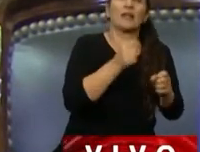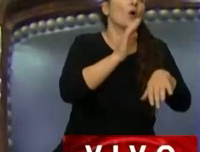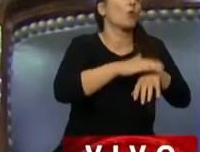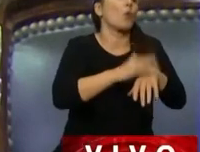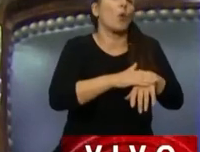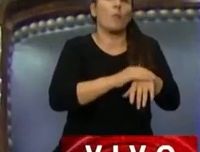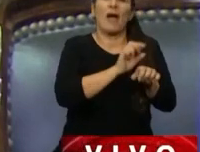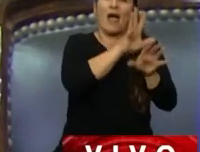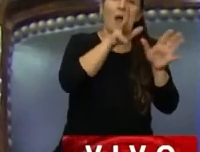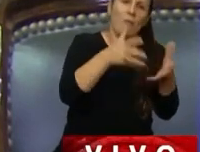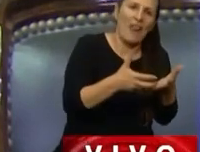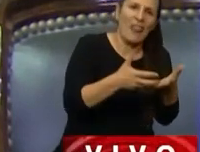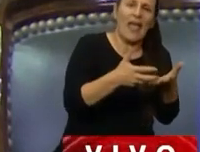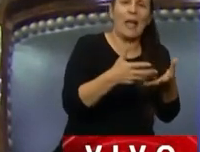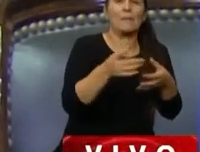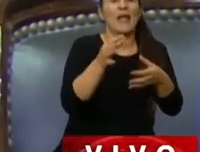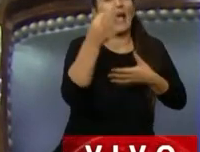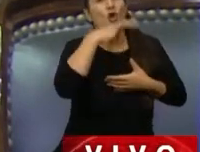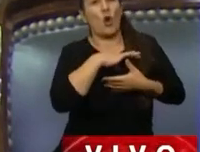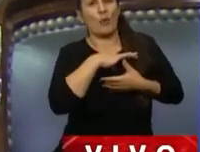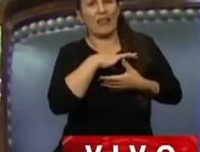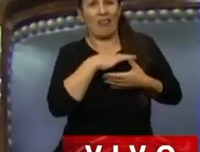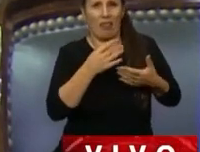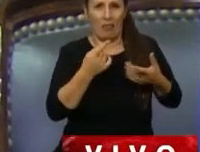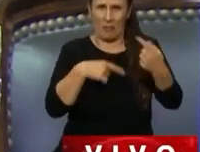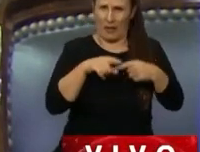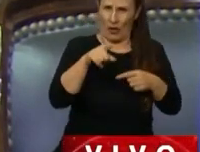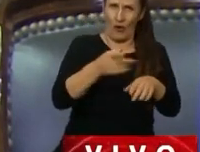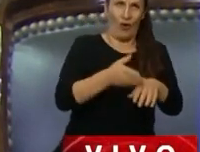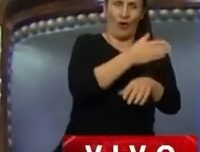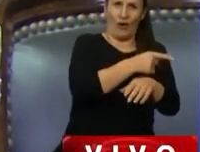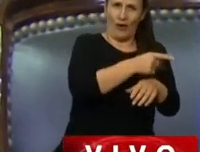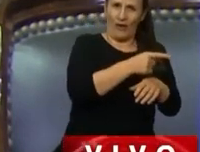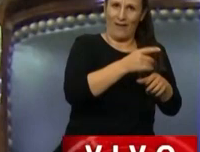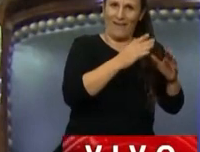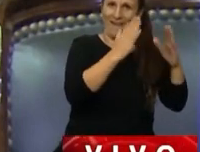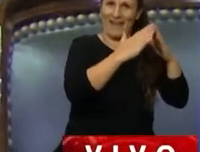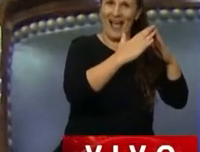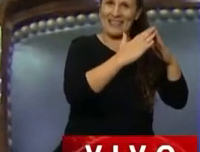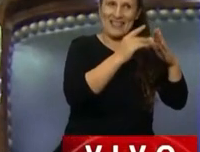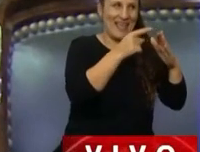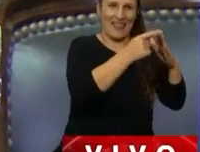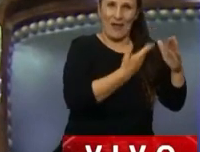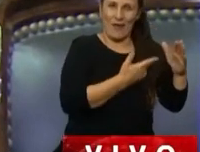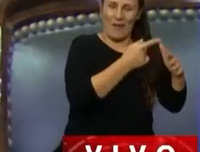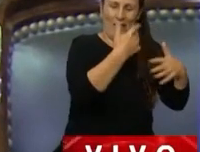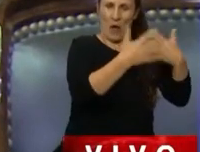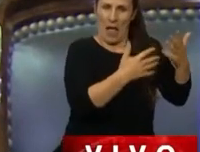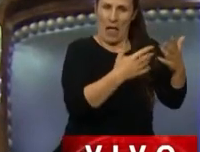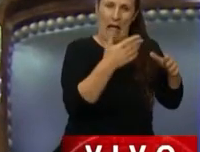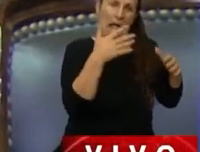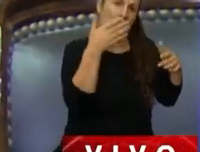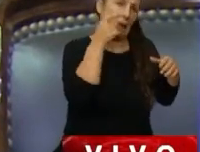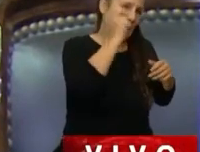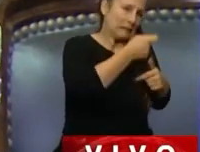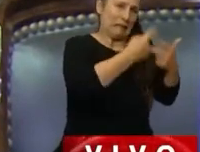COVID, cuando meses antes había fiestita en Olivos. Entonces, digamos las cosas como son.